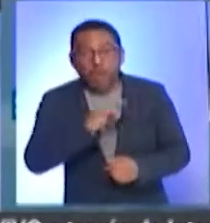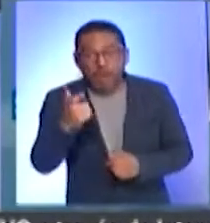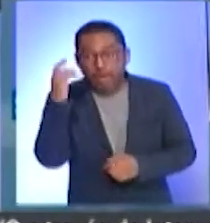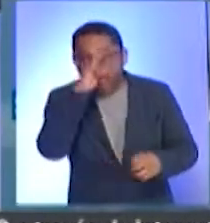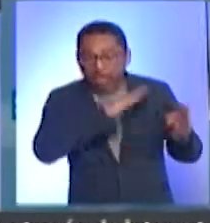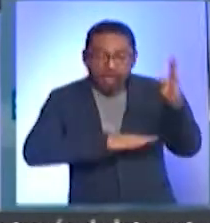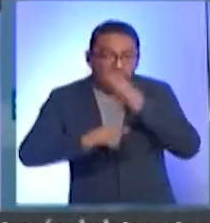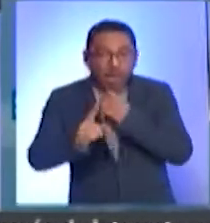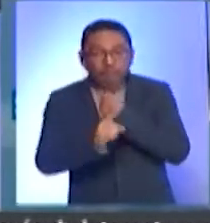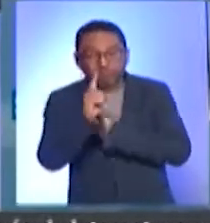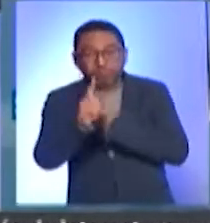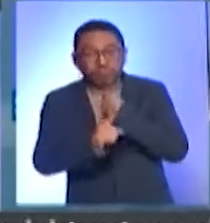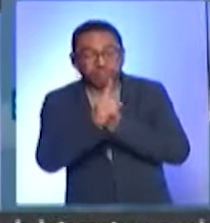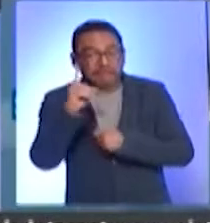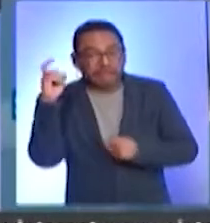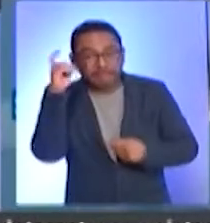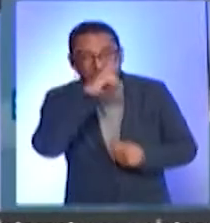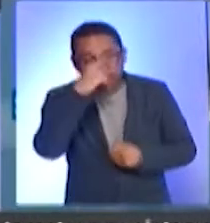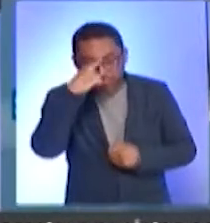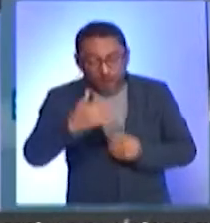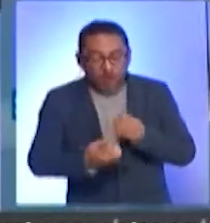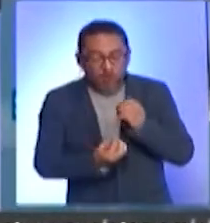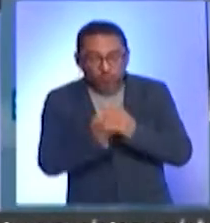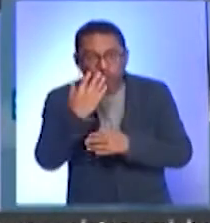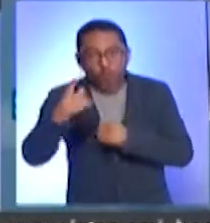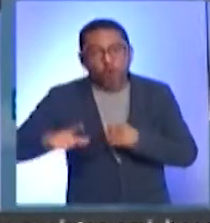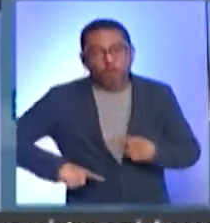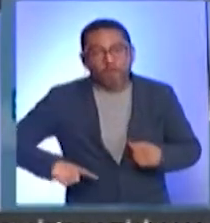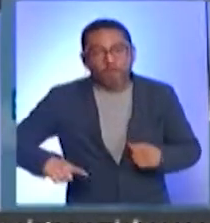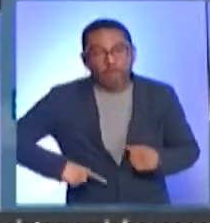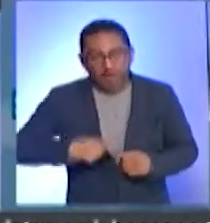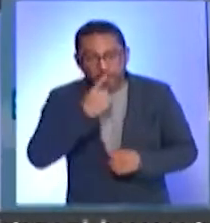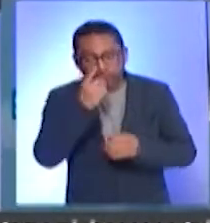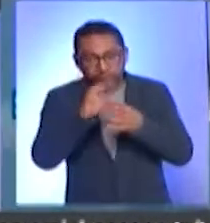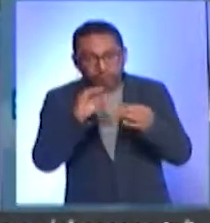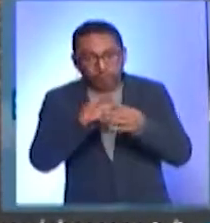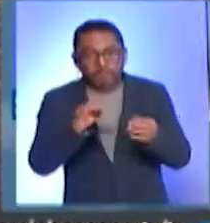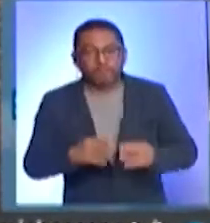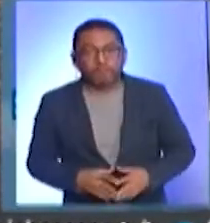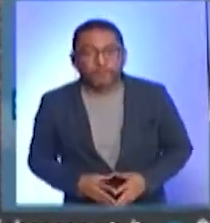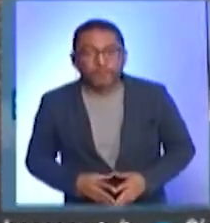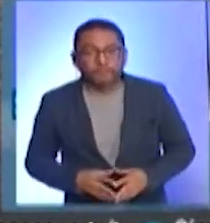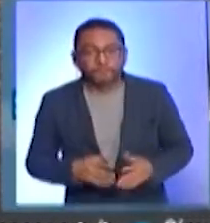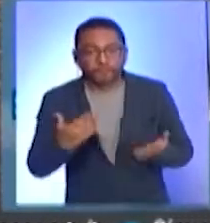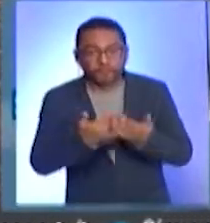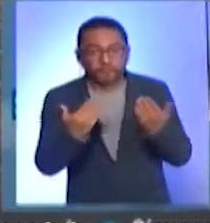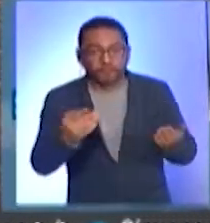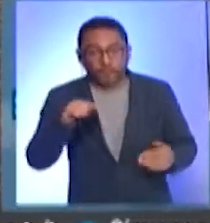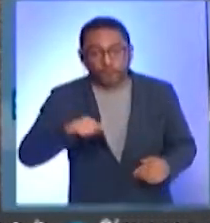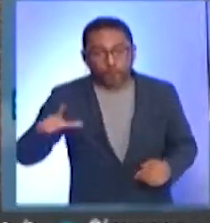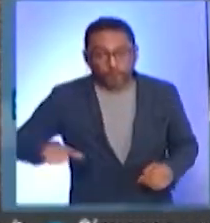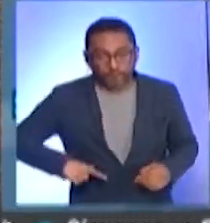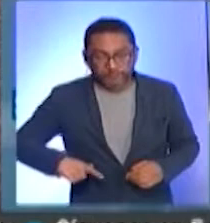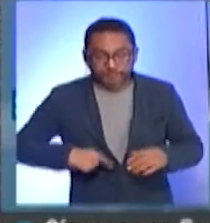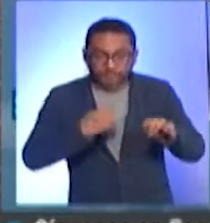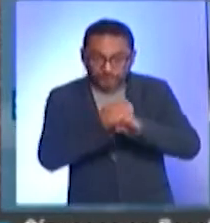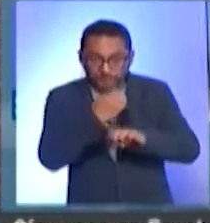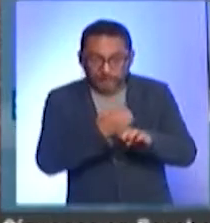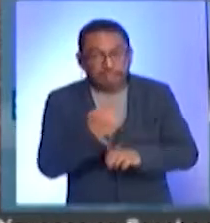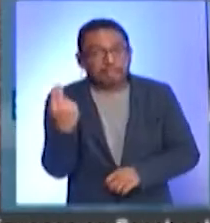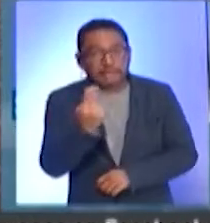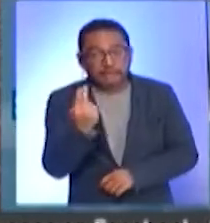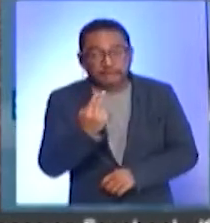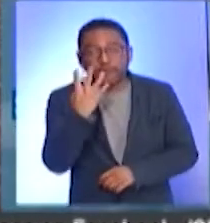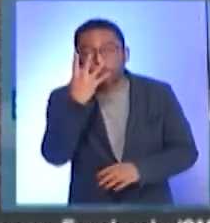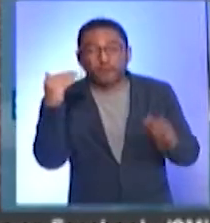complicar el inicio del gobierno entrante aquí los detalles la actual administración estatal requiere de 4 mil